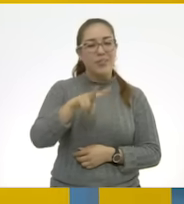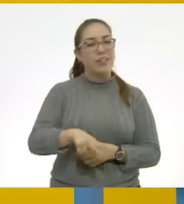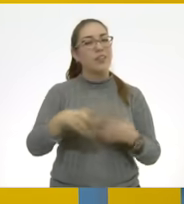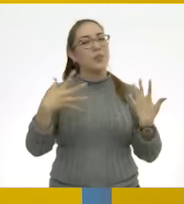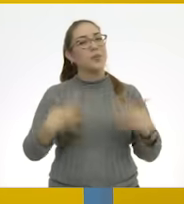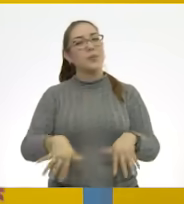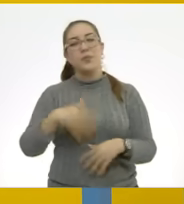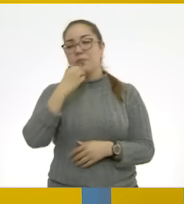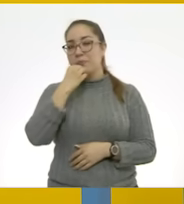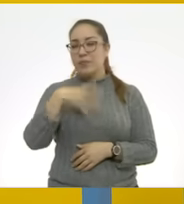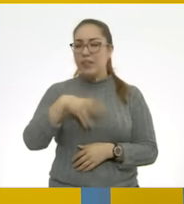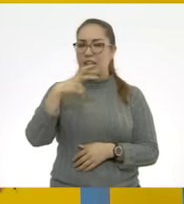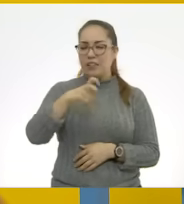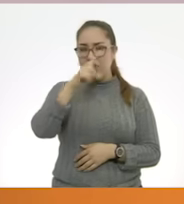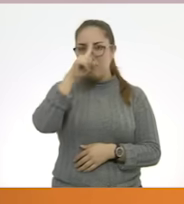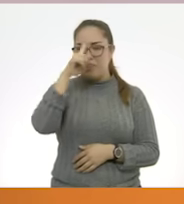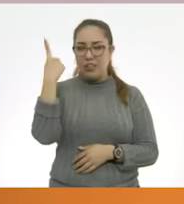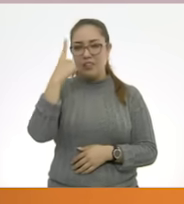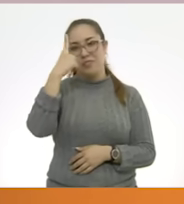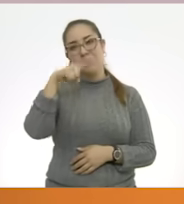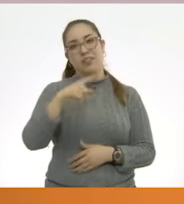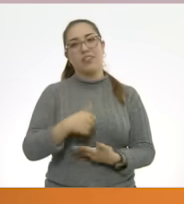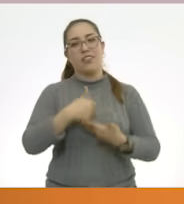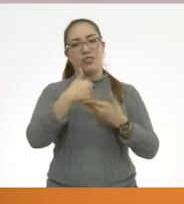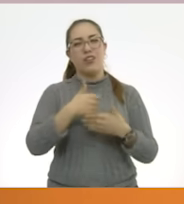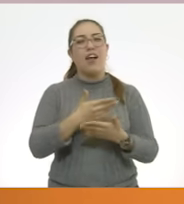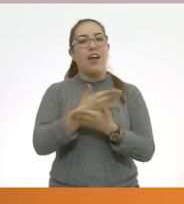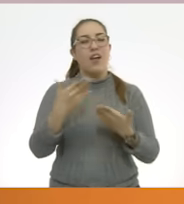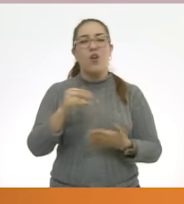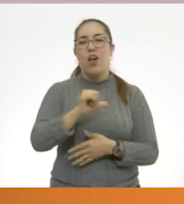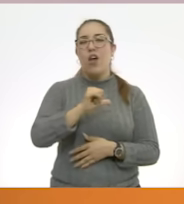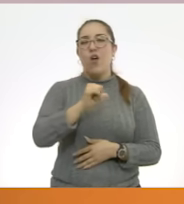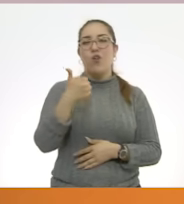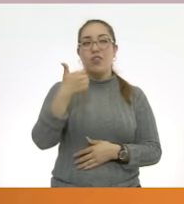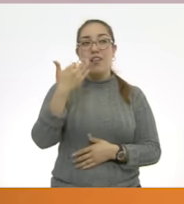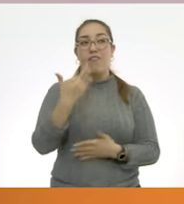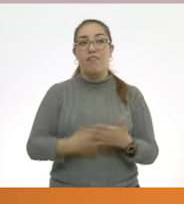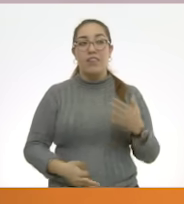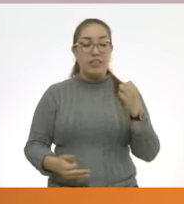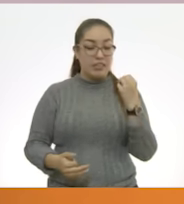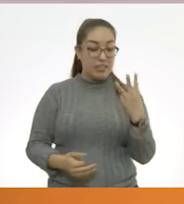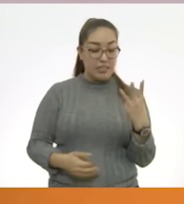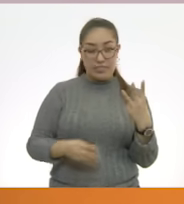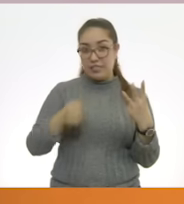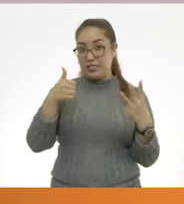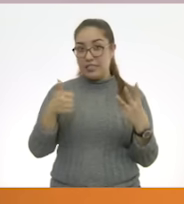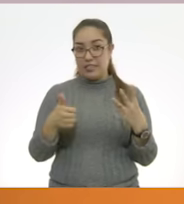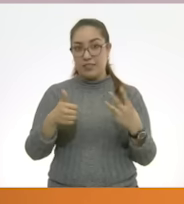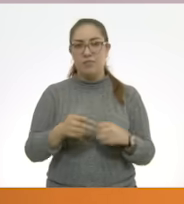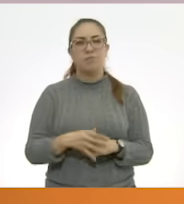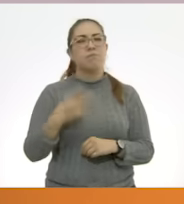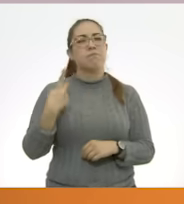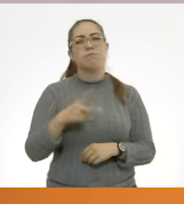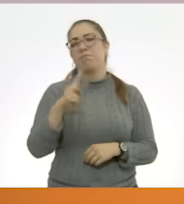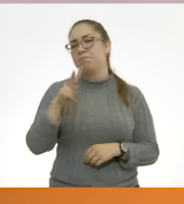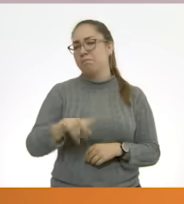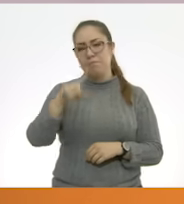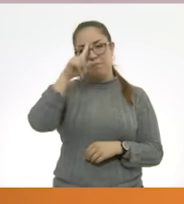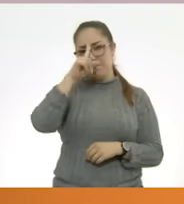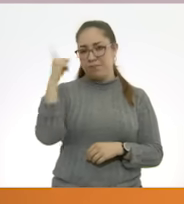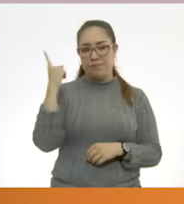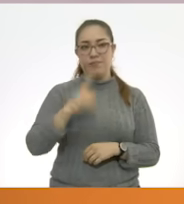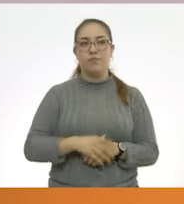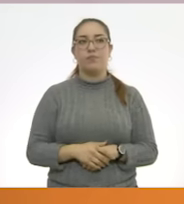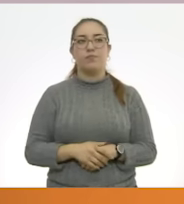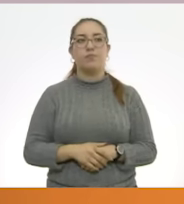sí? Nos facilitan mucho la vida. Okay. Ahora vamos a ver otra. No hemos visto ni la del 3 ni la del 6, pero estas son muy fáciles.